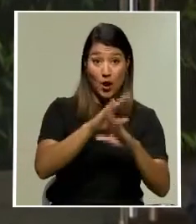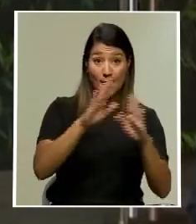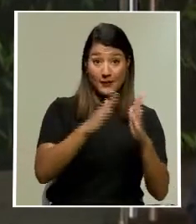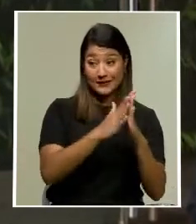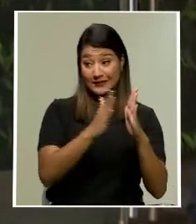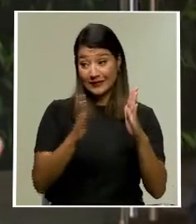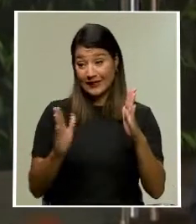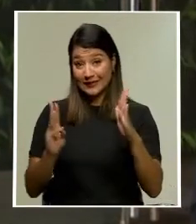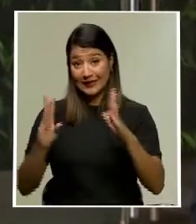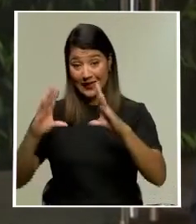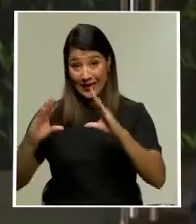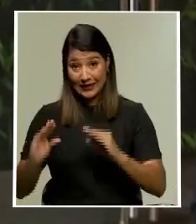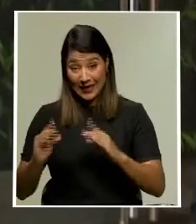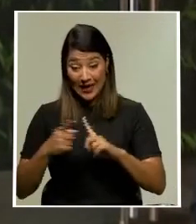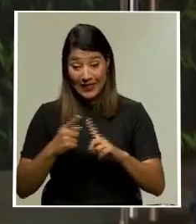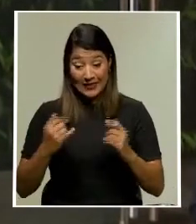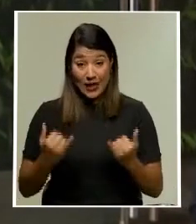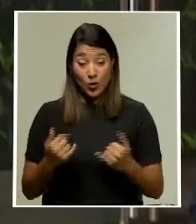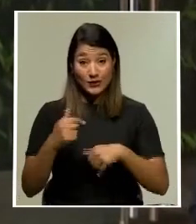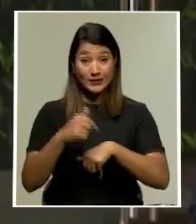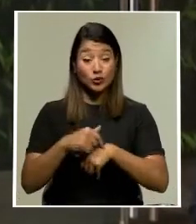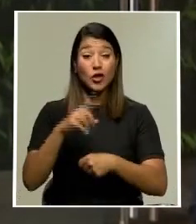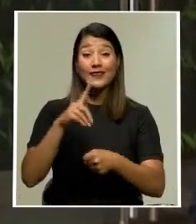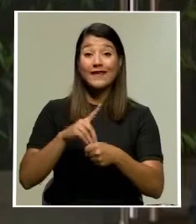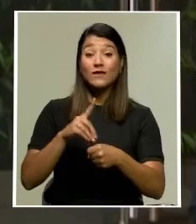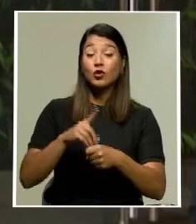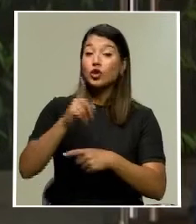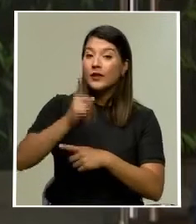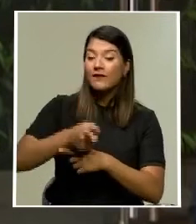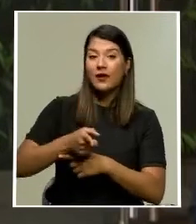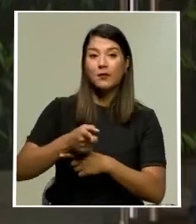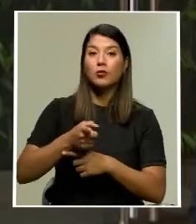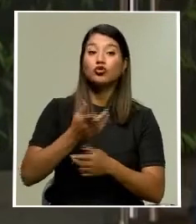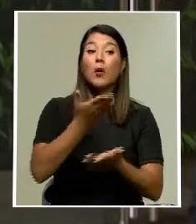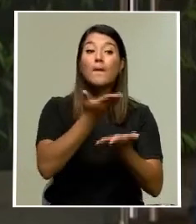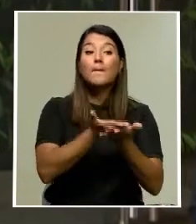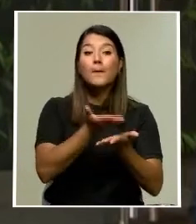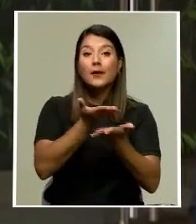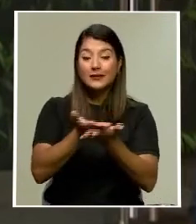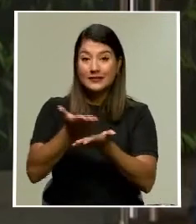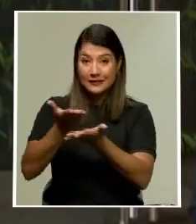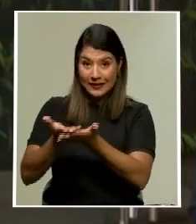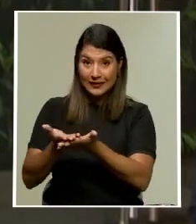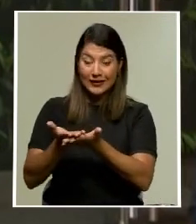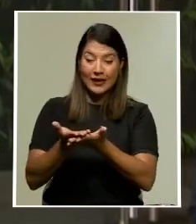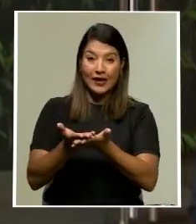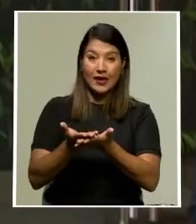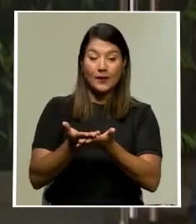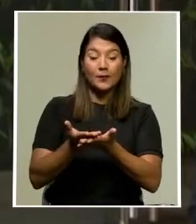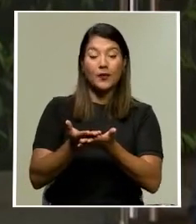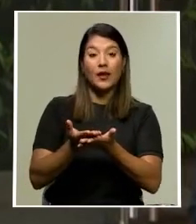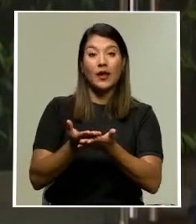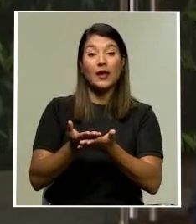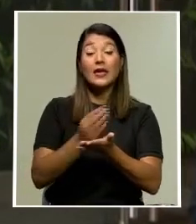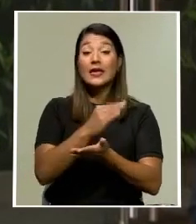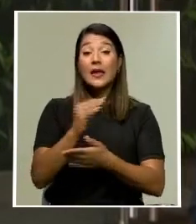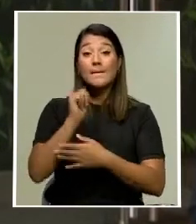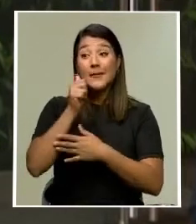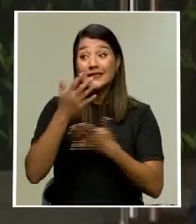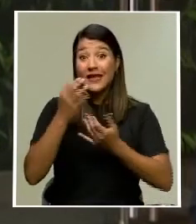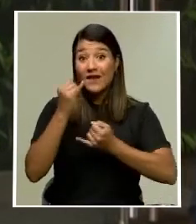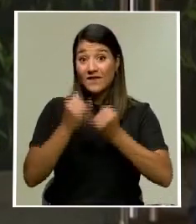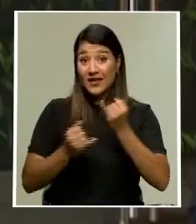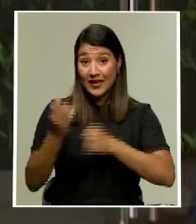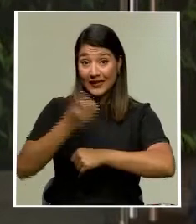tarde. A partir de este momento los diputados tenemos que presentar las mociones de reiteración que deseemos reiterar y mañana al final del